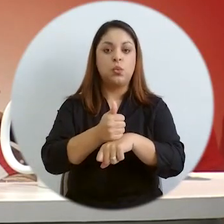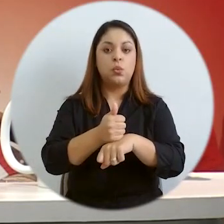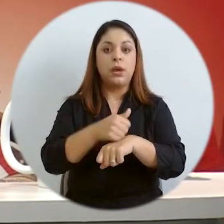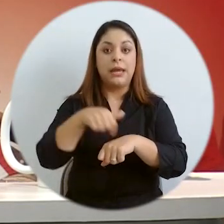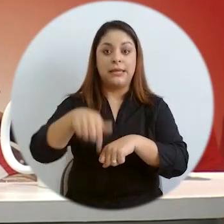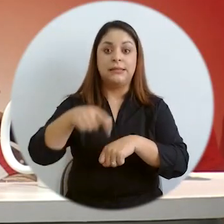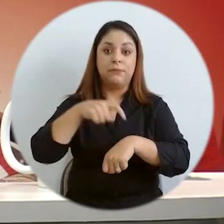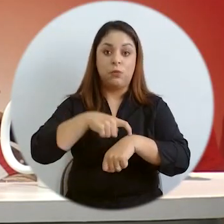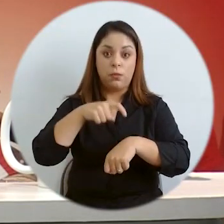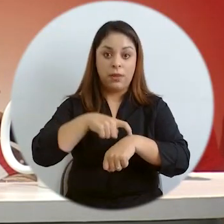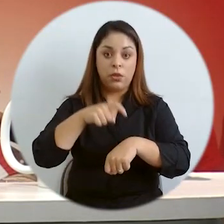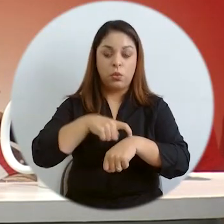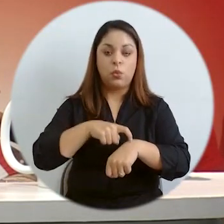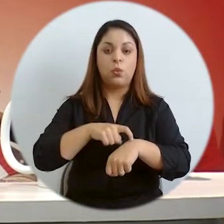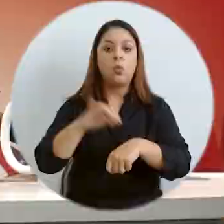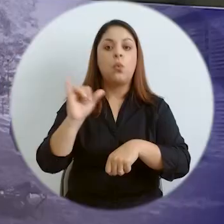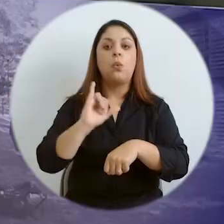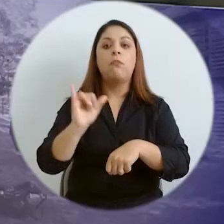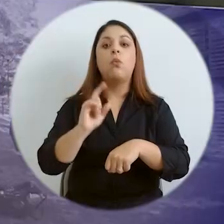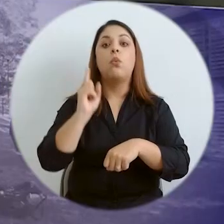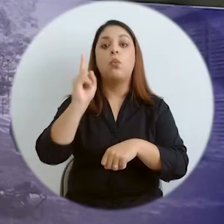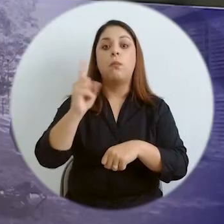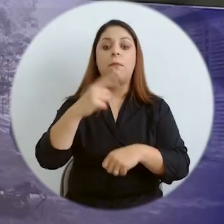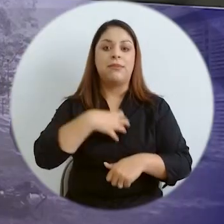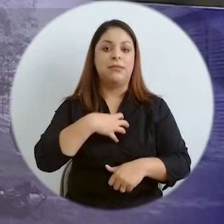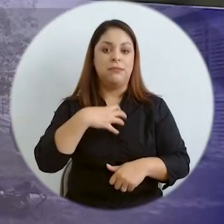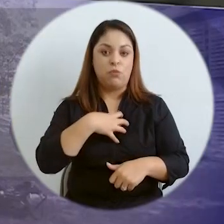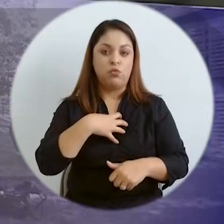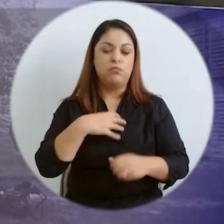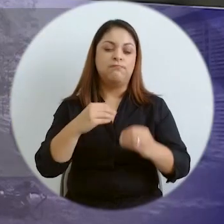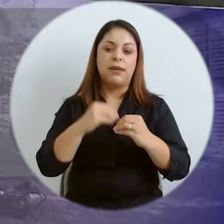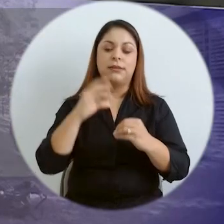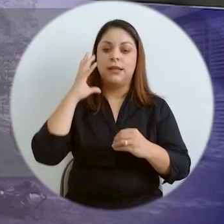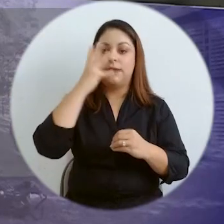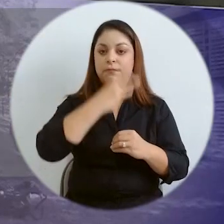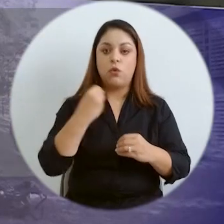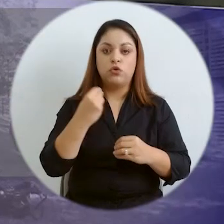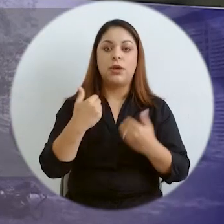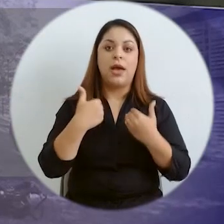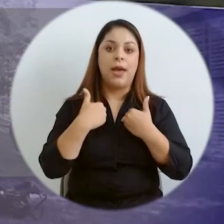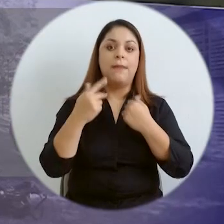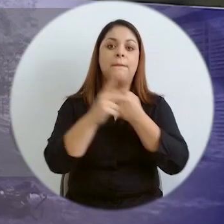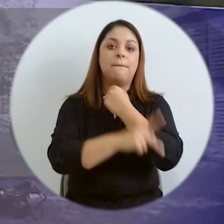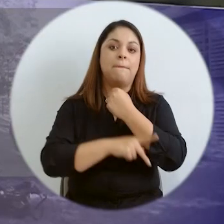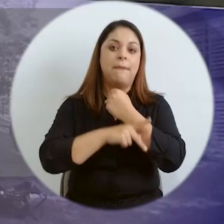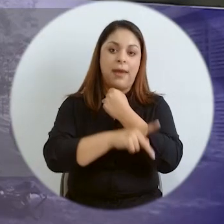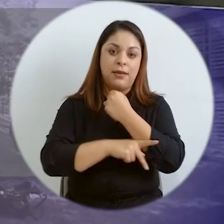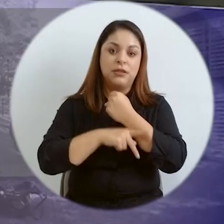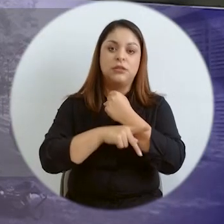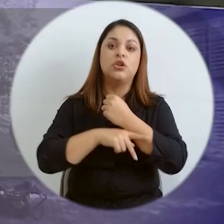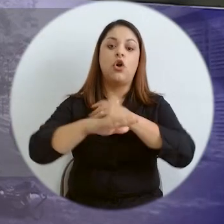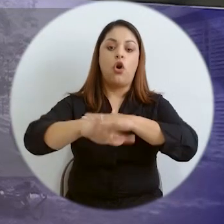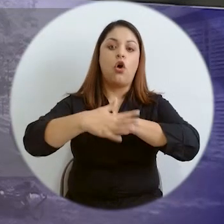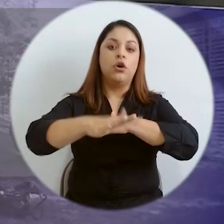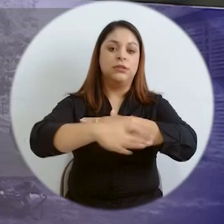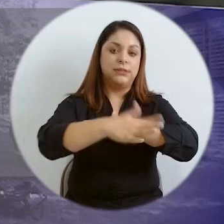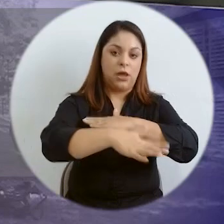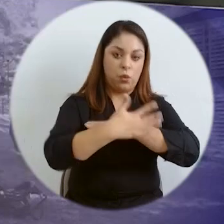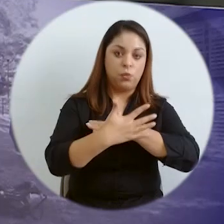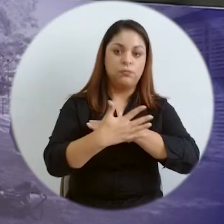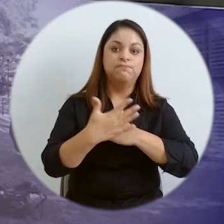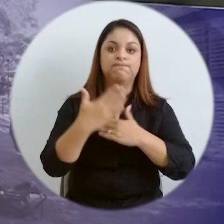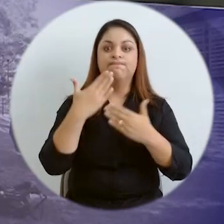este momento en uno de los patrimonios más hermosos que tiene este país, un encaje costero